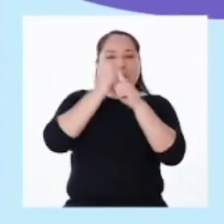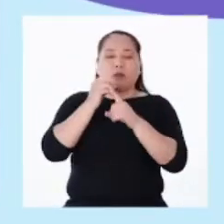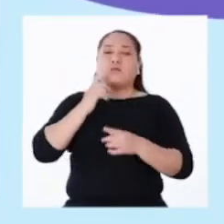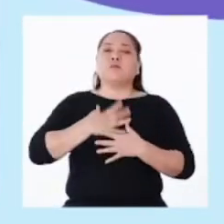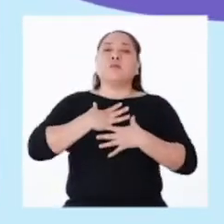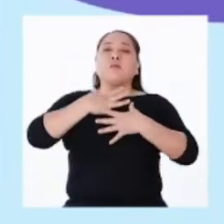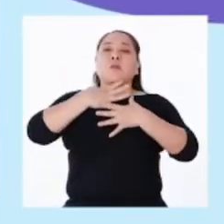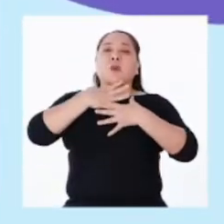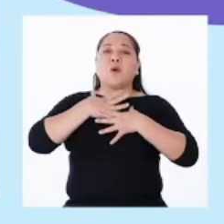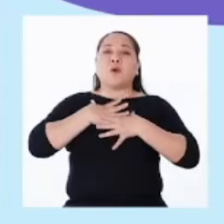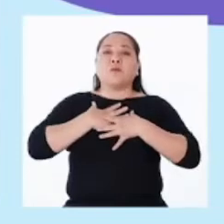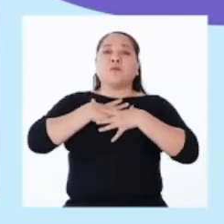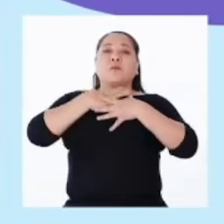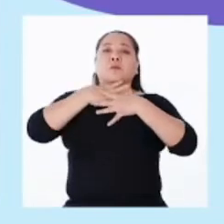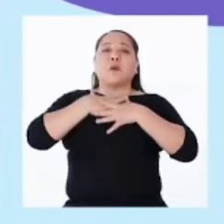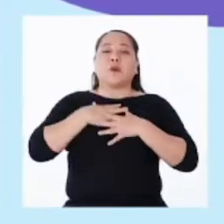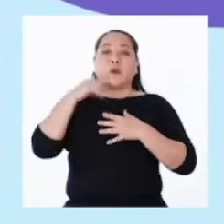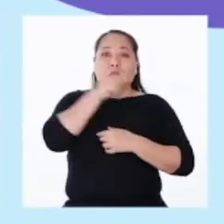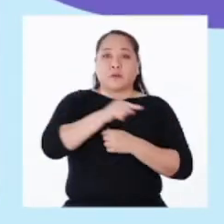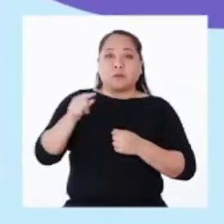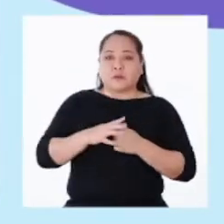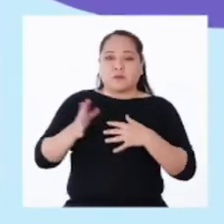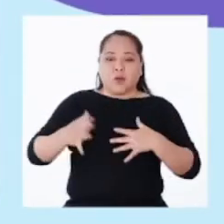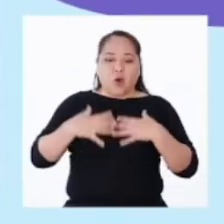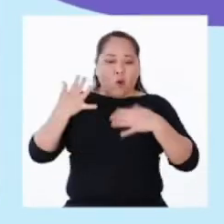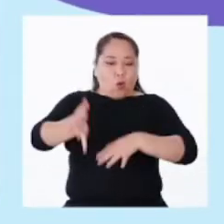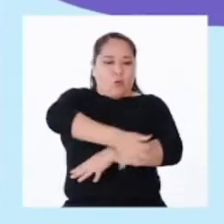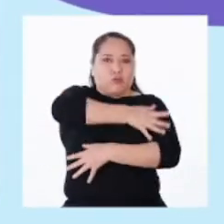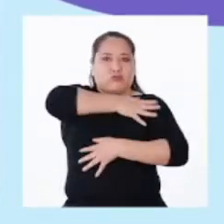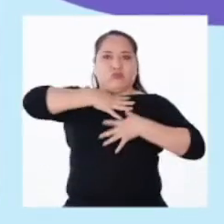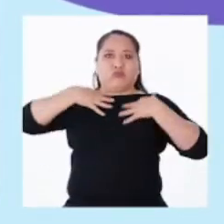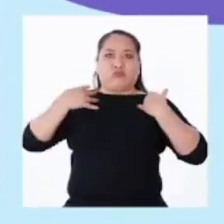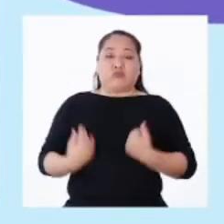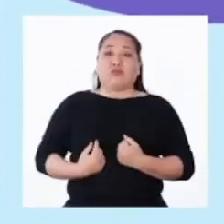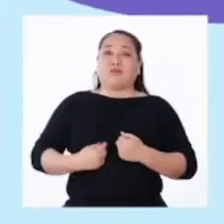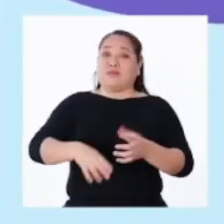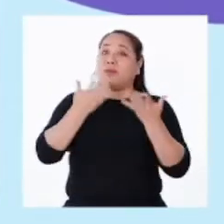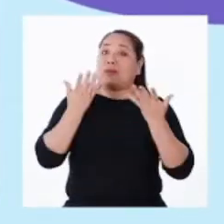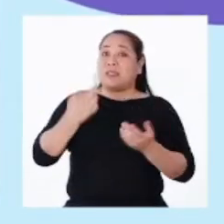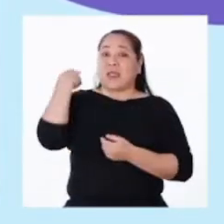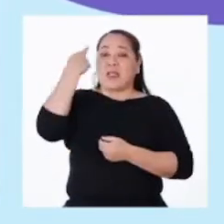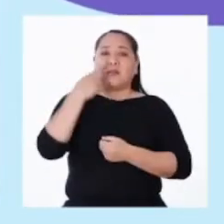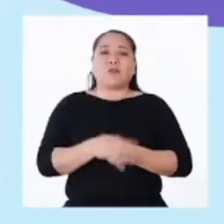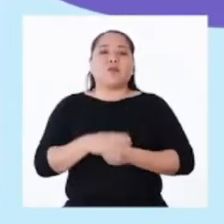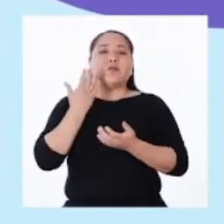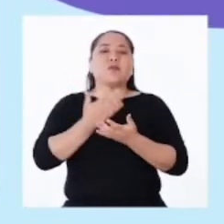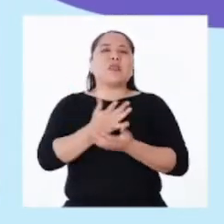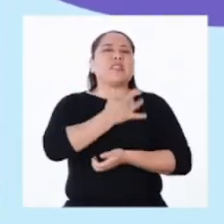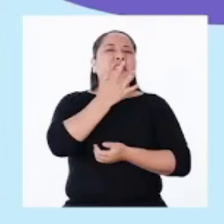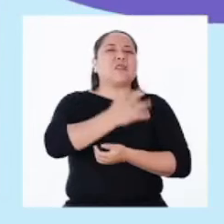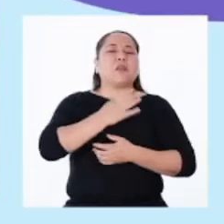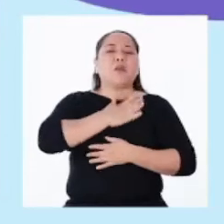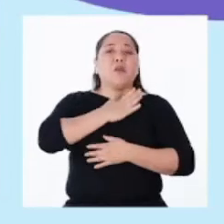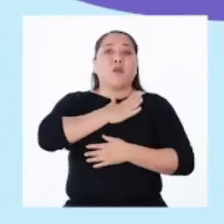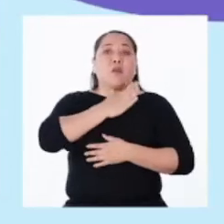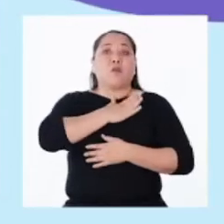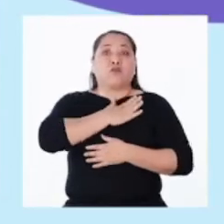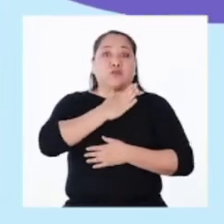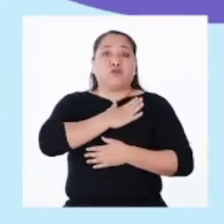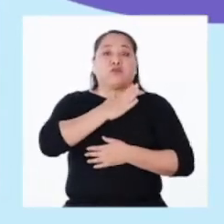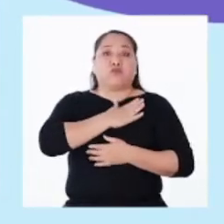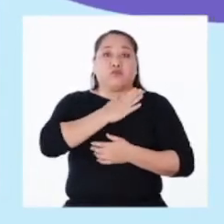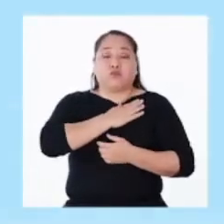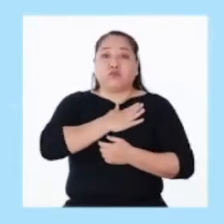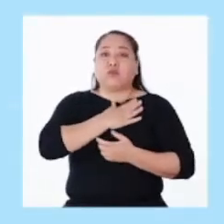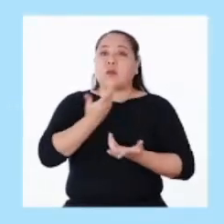agitación, definitivamente, como la función respiratoria y circulatoria se complementan, puede haber una afectación